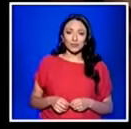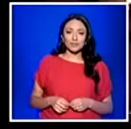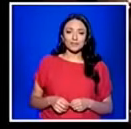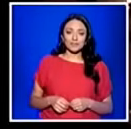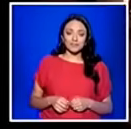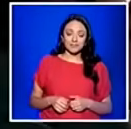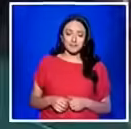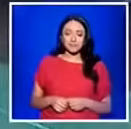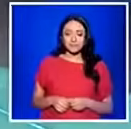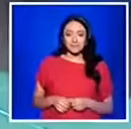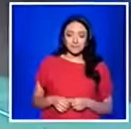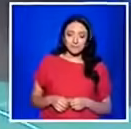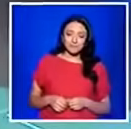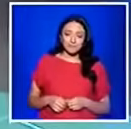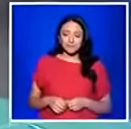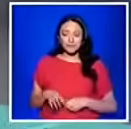amor.